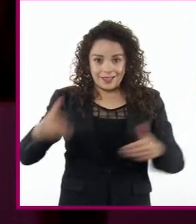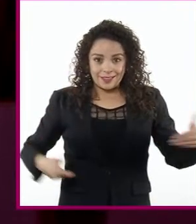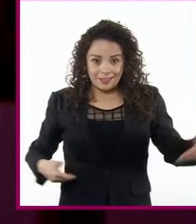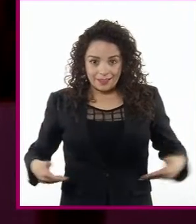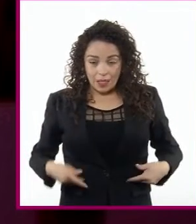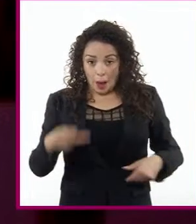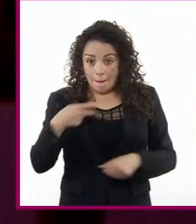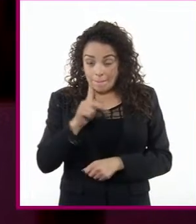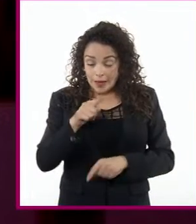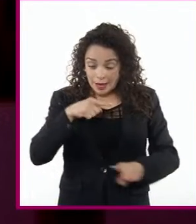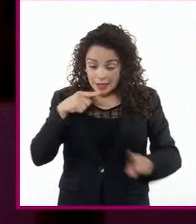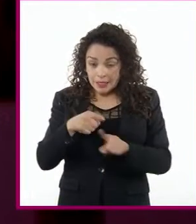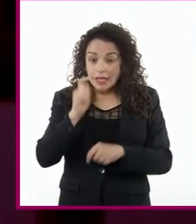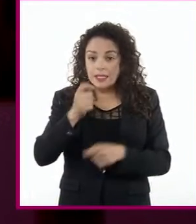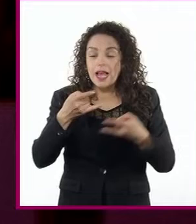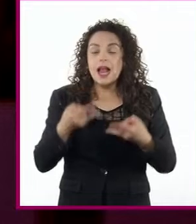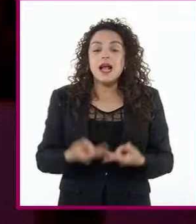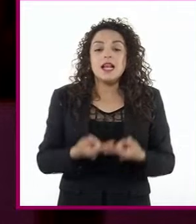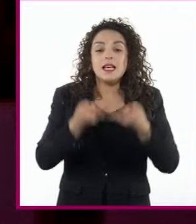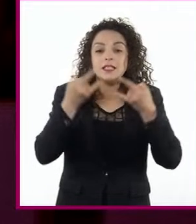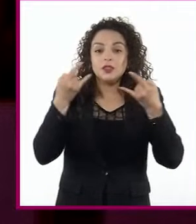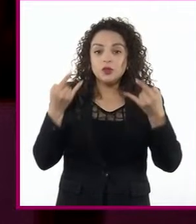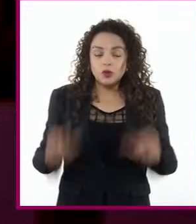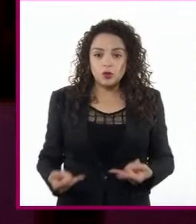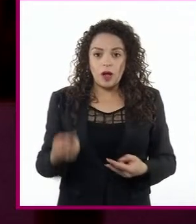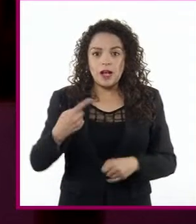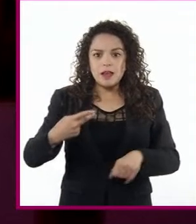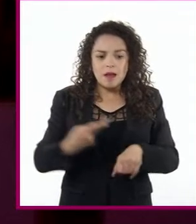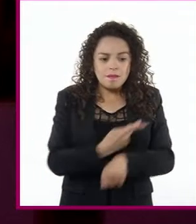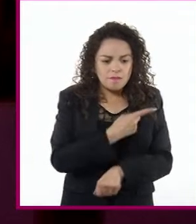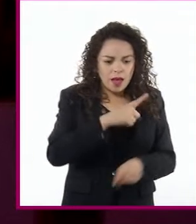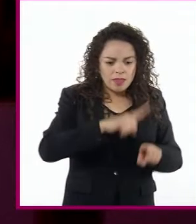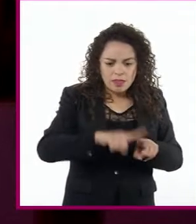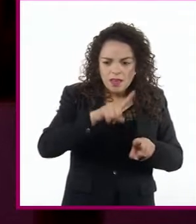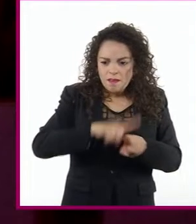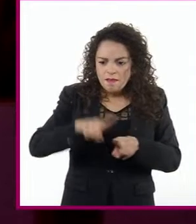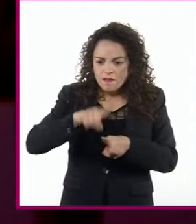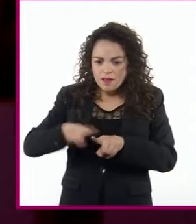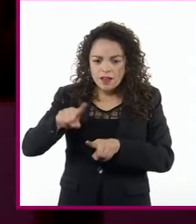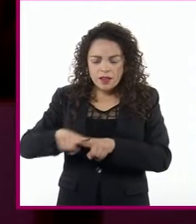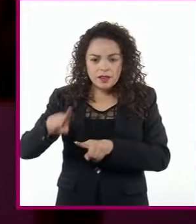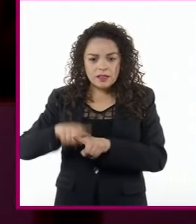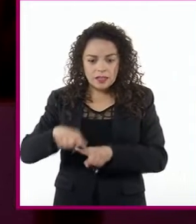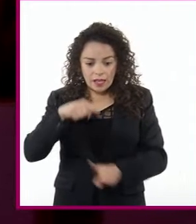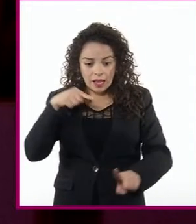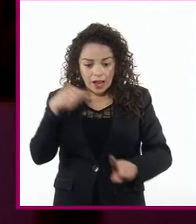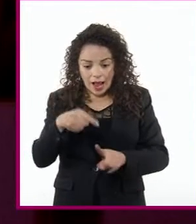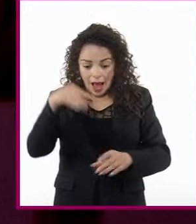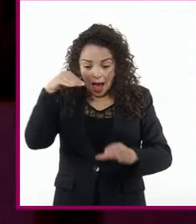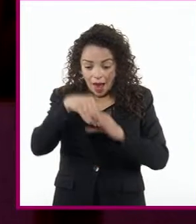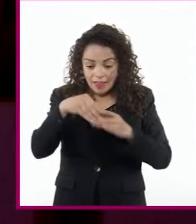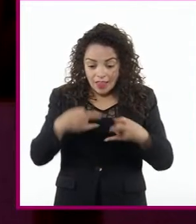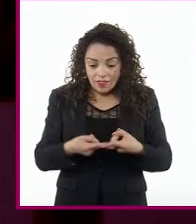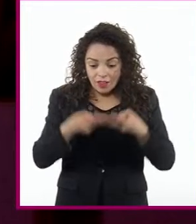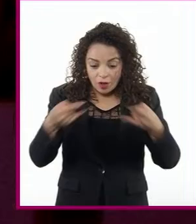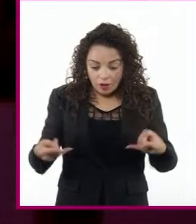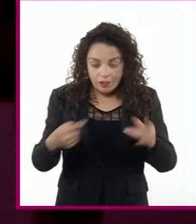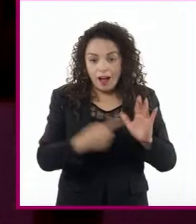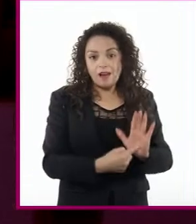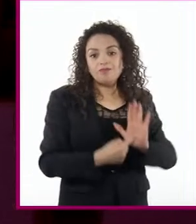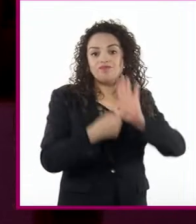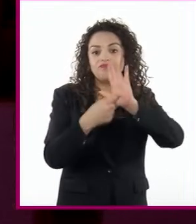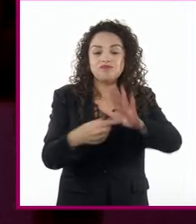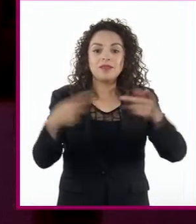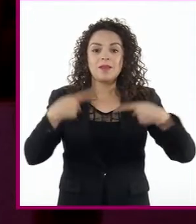trama, es decir, la serie de acontecimientos que se desarrollan y muestran ante el espectador